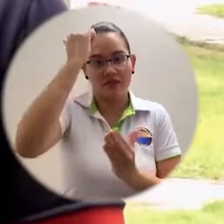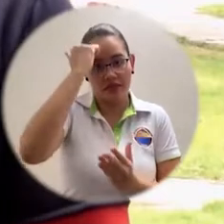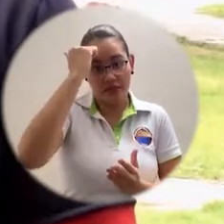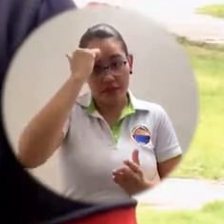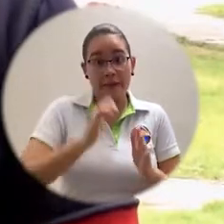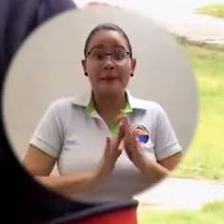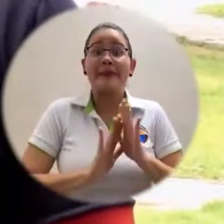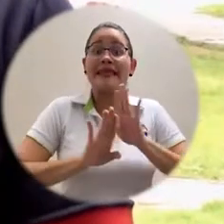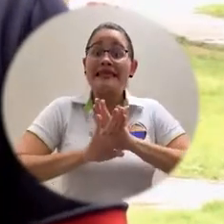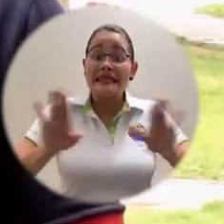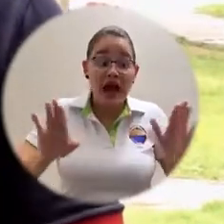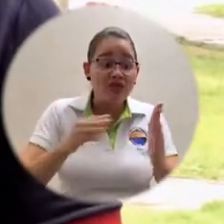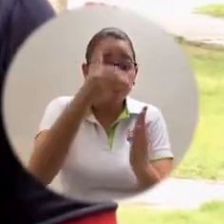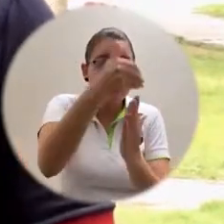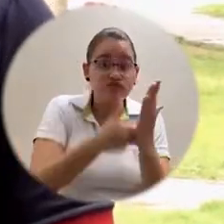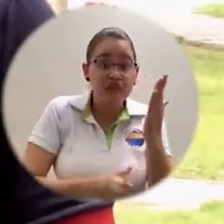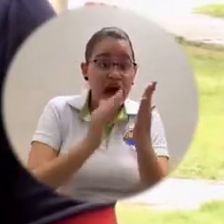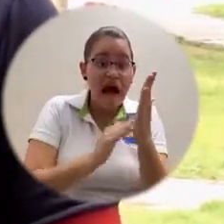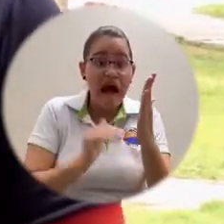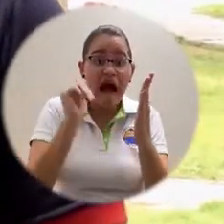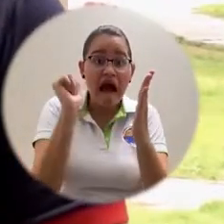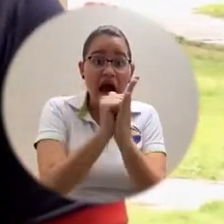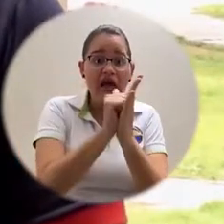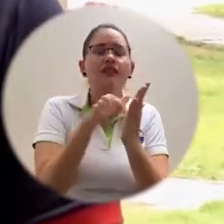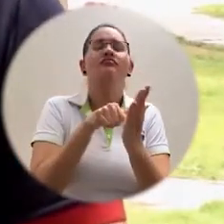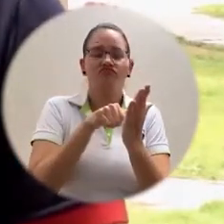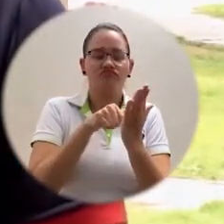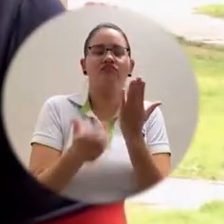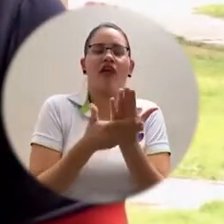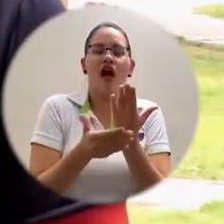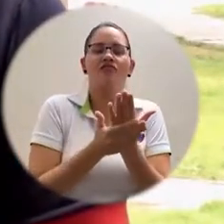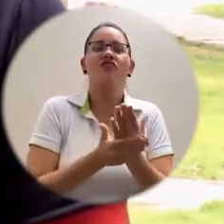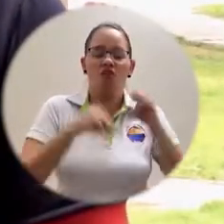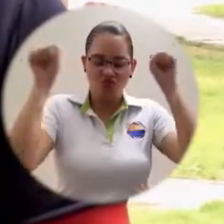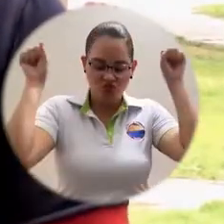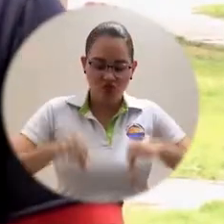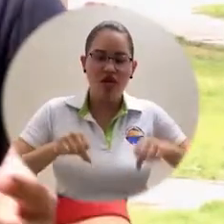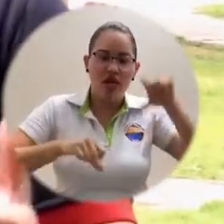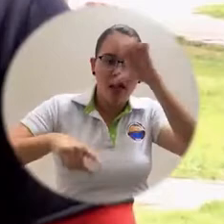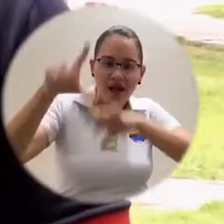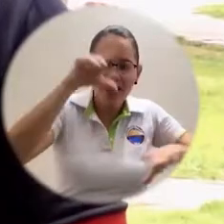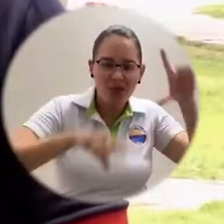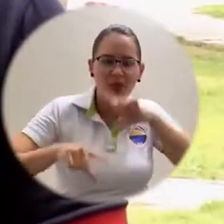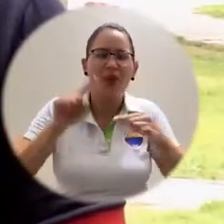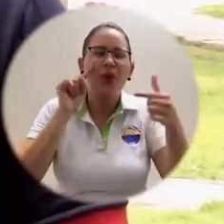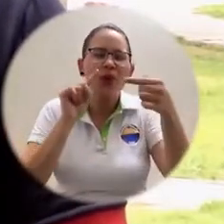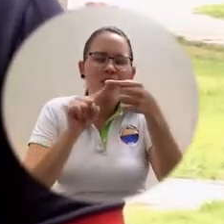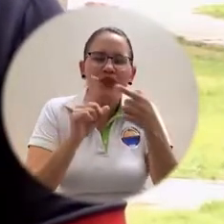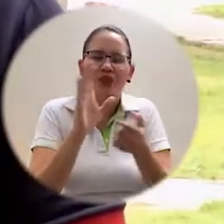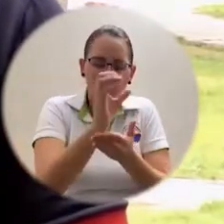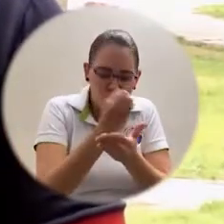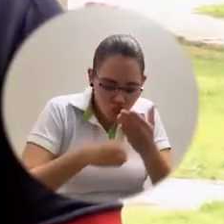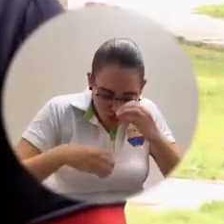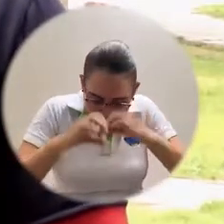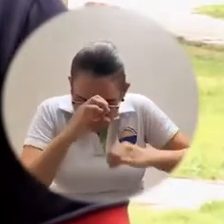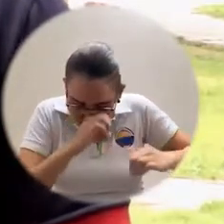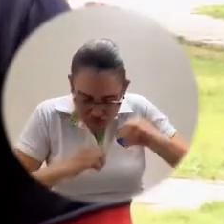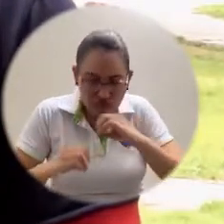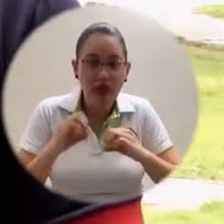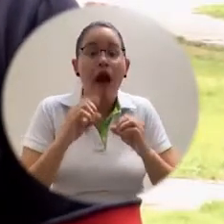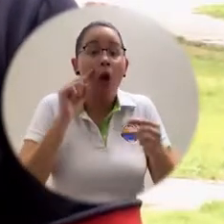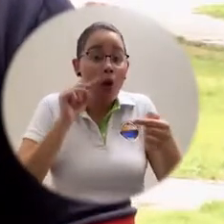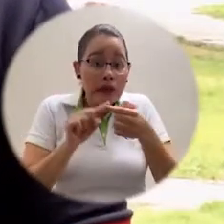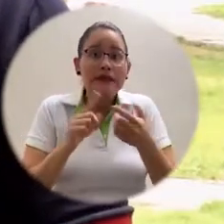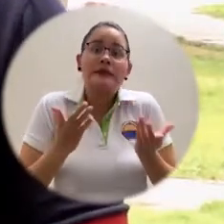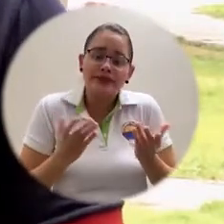donde formalmente se autoriza el Laboratorio de Biología Molecular de la Universidad del Magdalena para, como laboratorio asociado al Instituto Nacional de Salud, para realizar